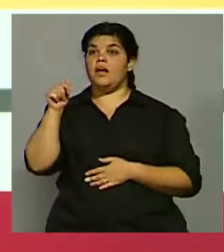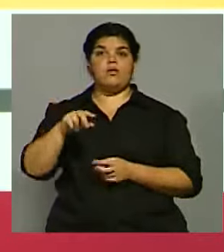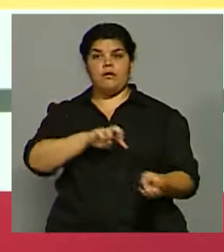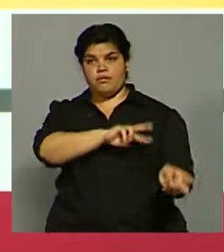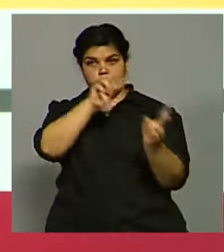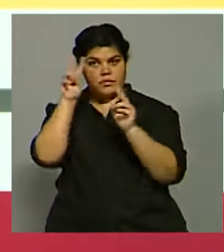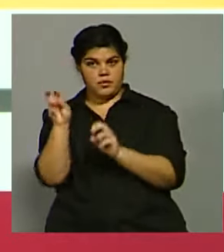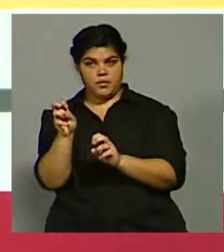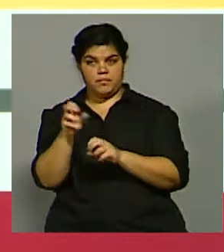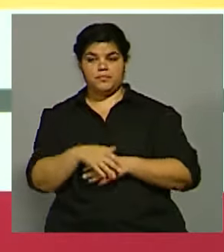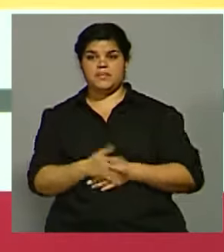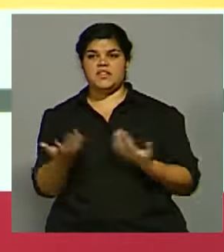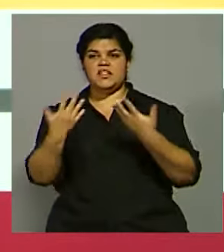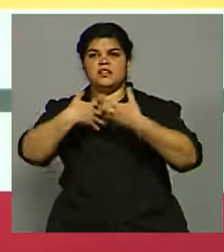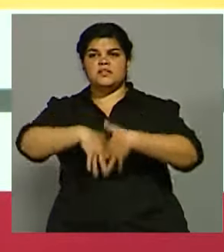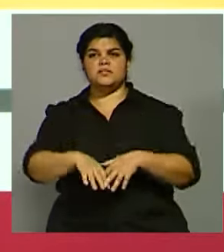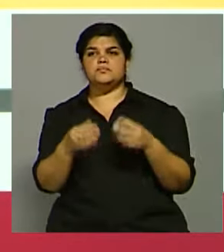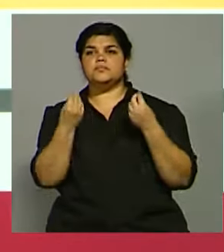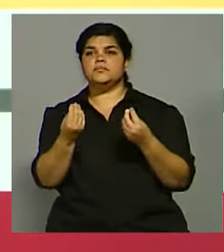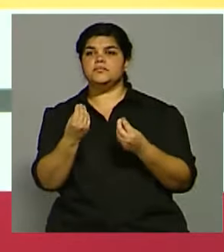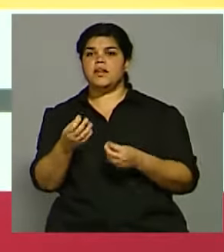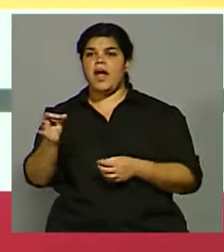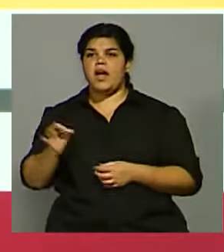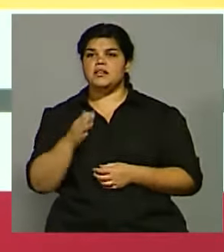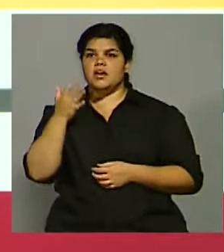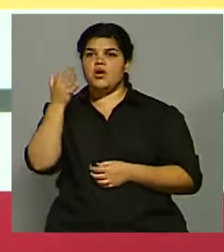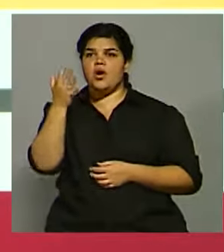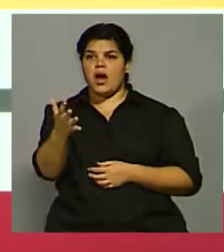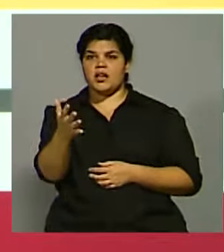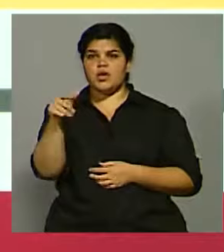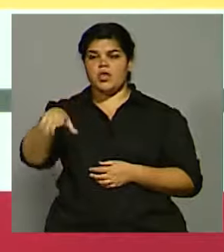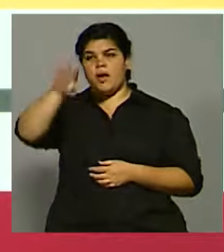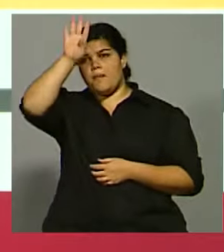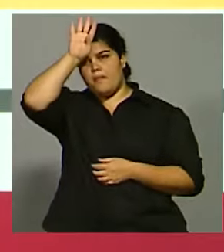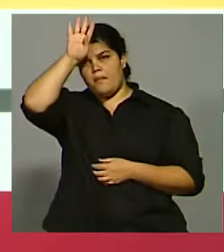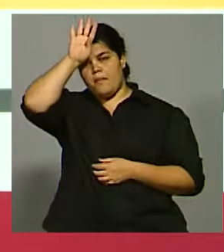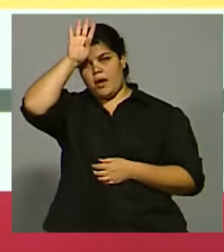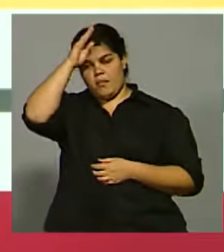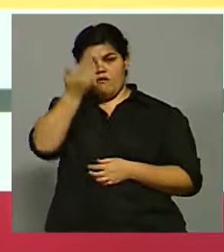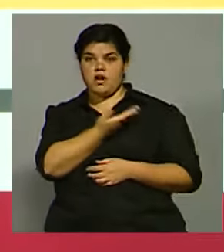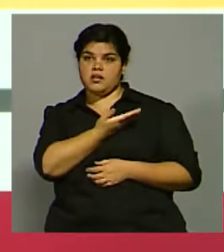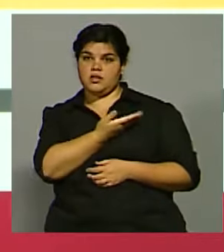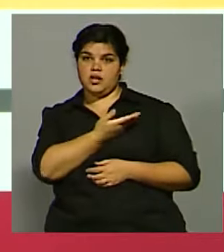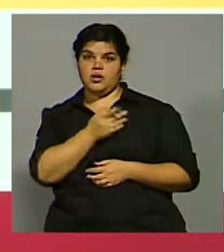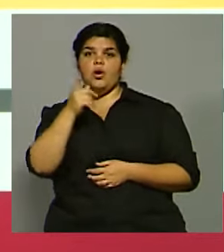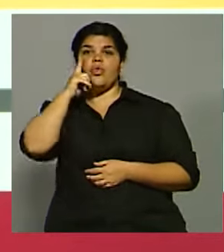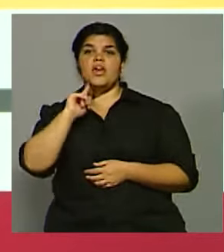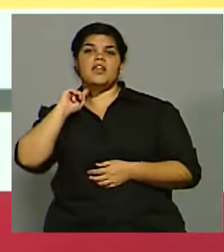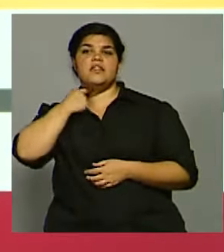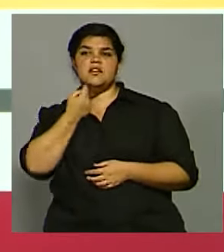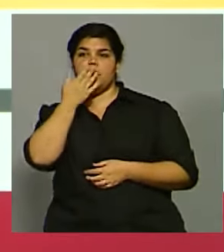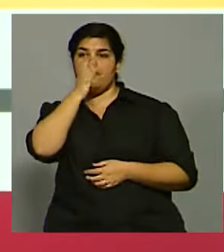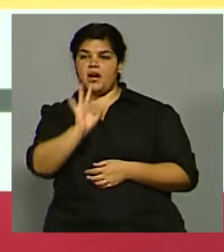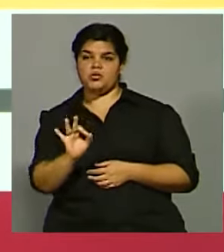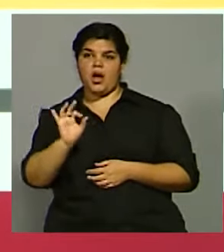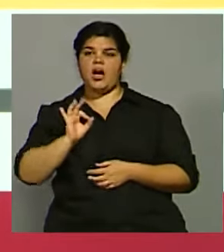tema y está relacionado con los 5 años del Papa Francisco. Exactamente el 13 de marzo de